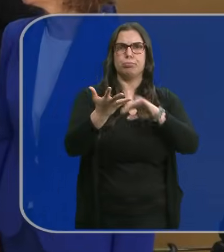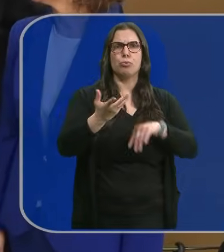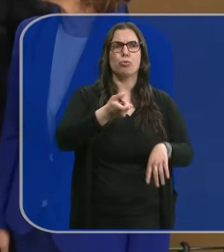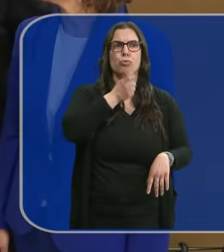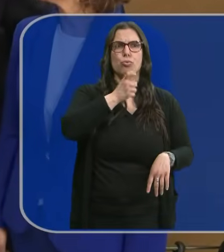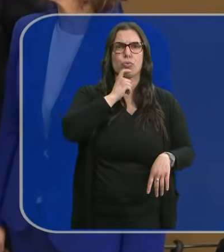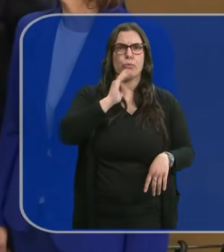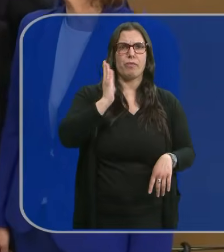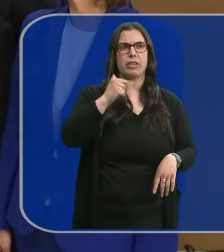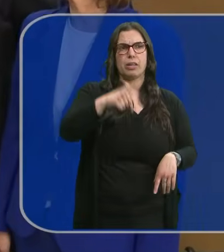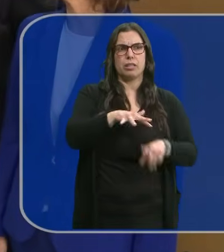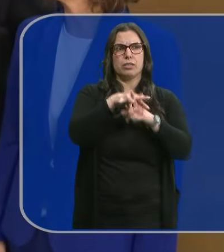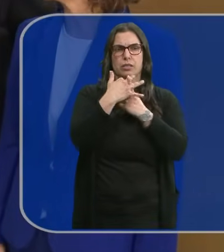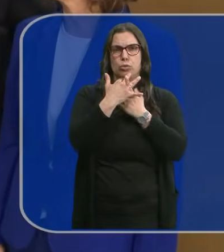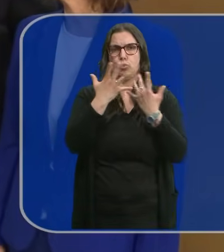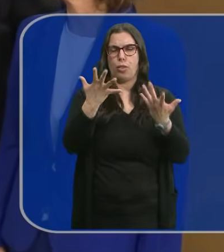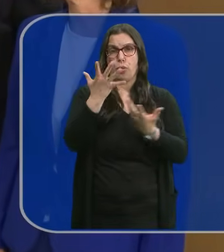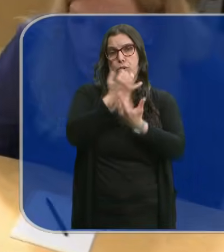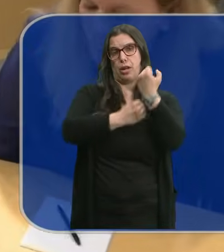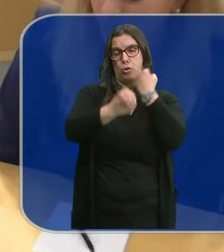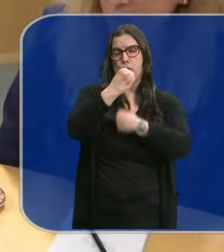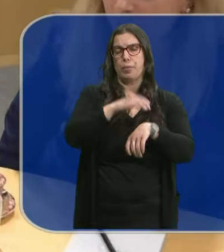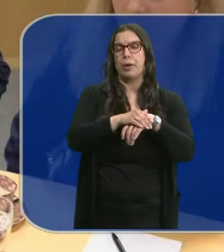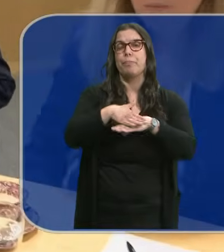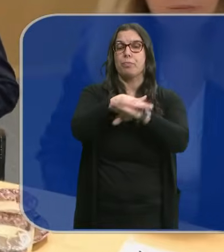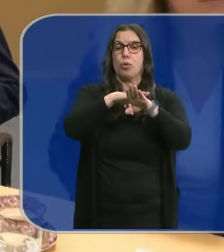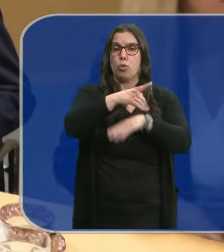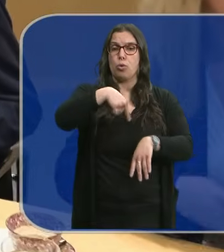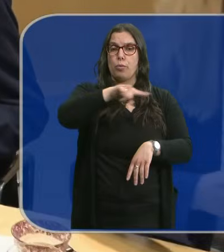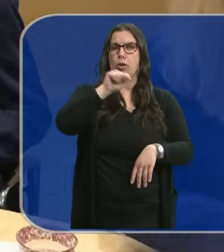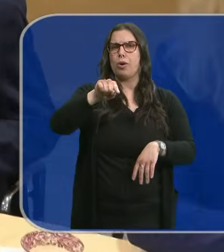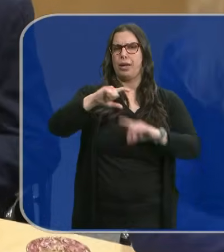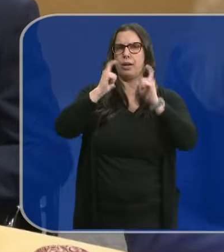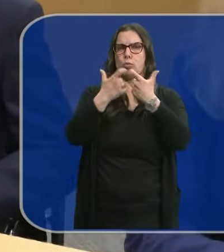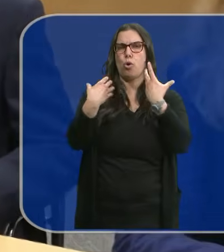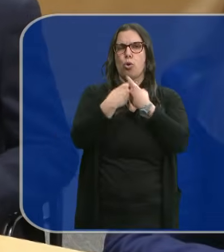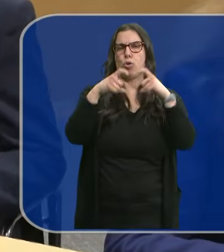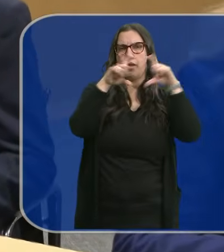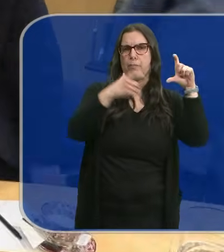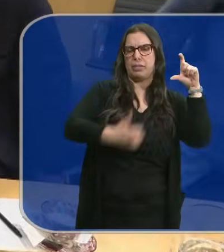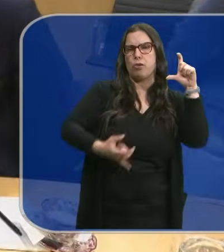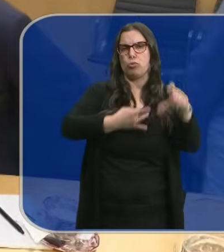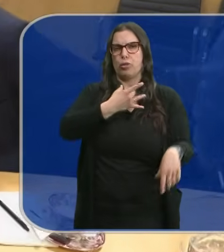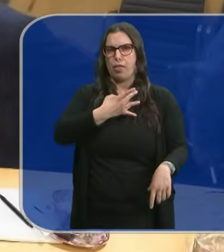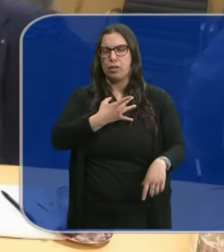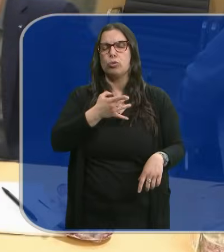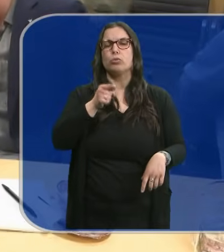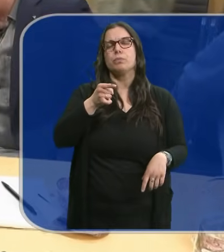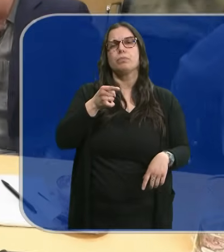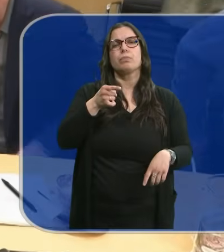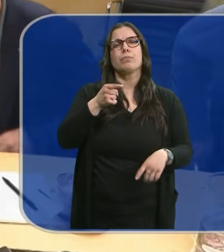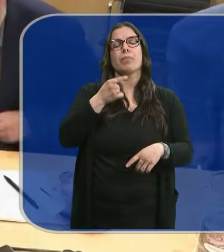está afectando a nuestra situación económica. Desde el Ejecutivo, en esta reunión mantenida con agentes sociales y